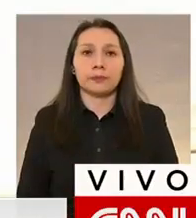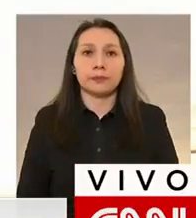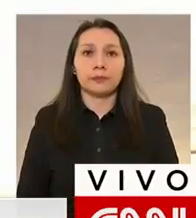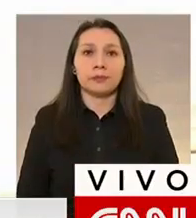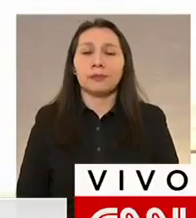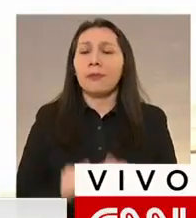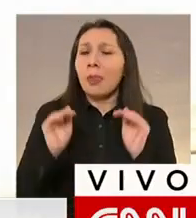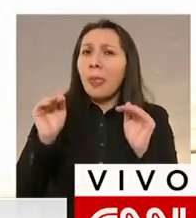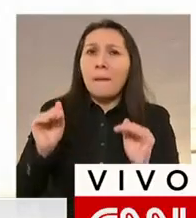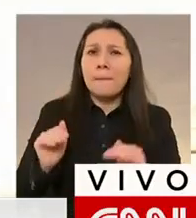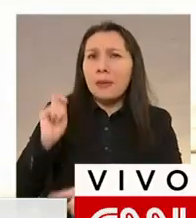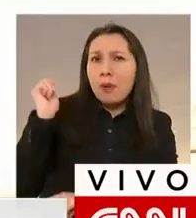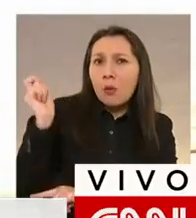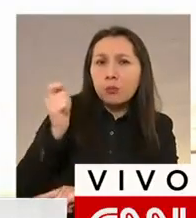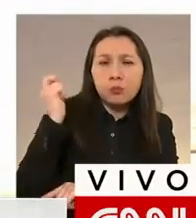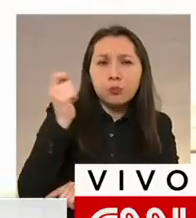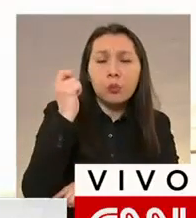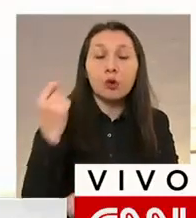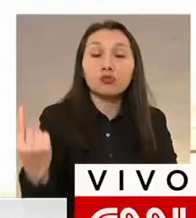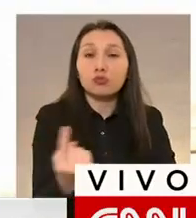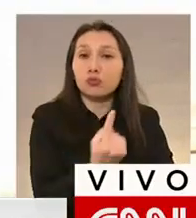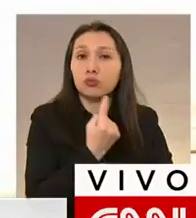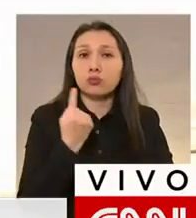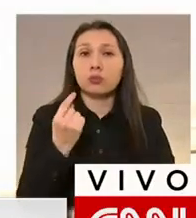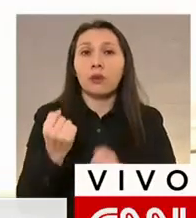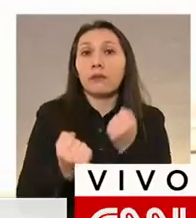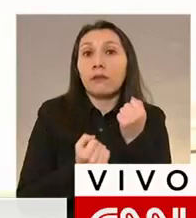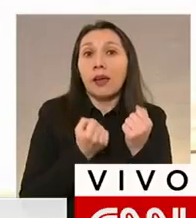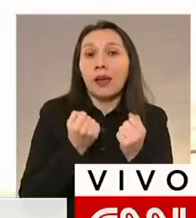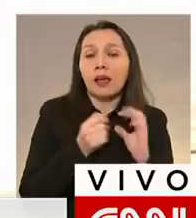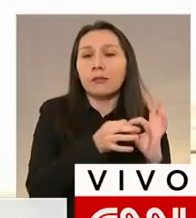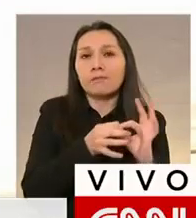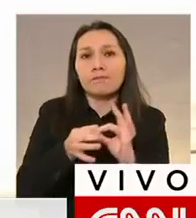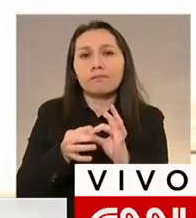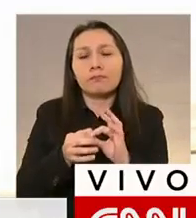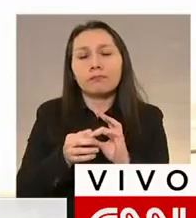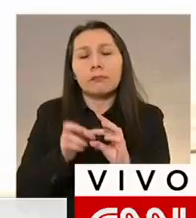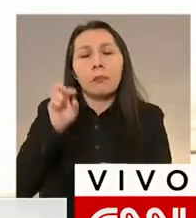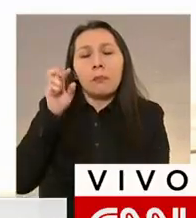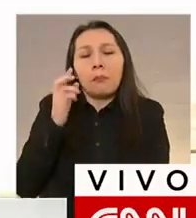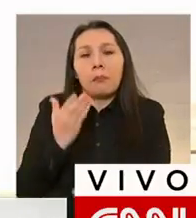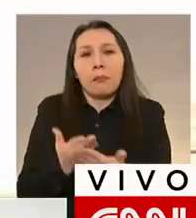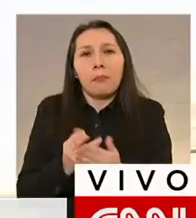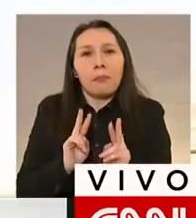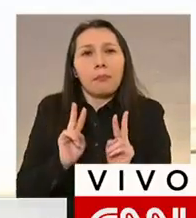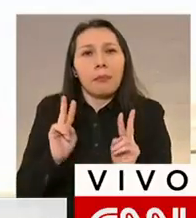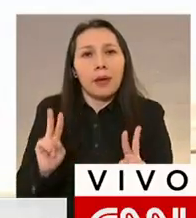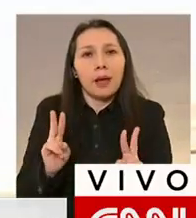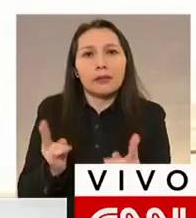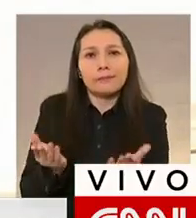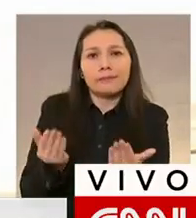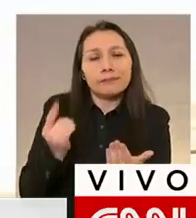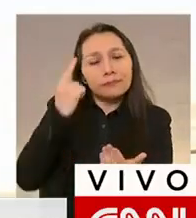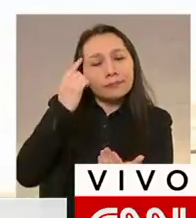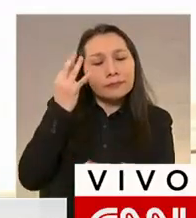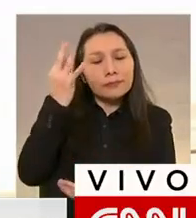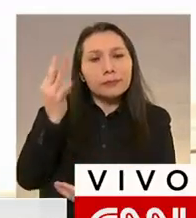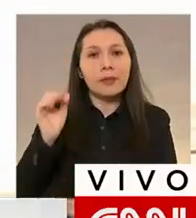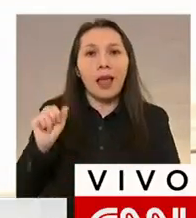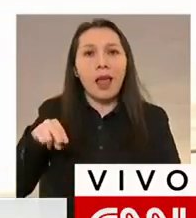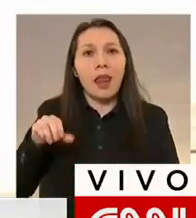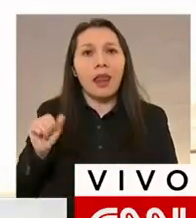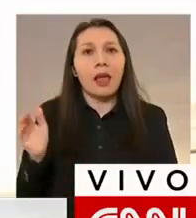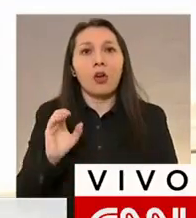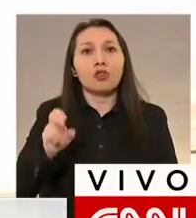Es la misma cueca sola que bailaron con su mensaje de paz y esperanza Ana González,